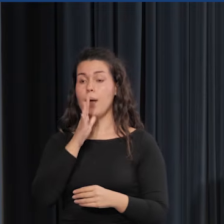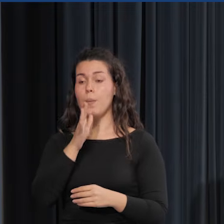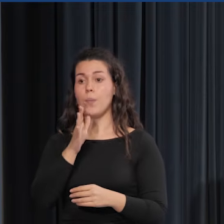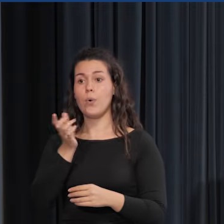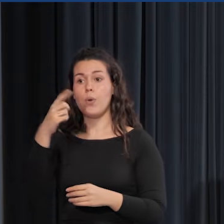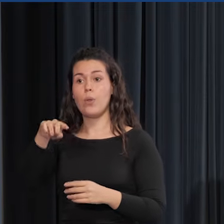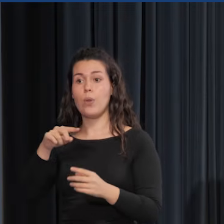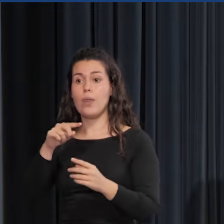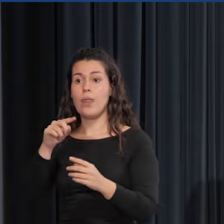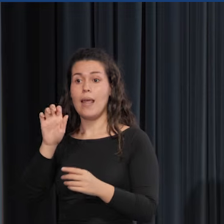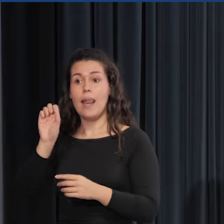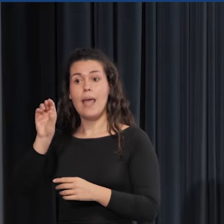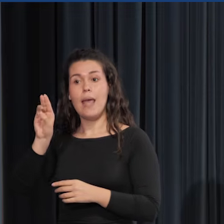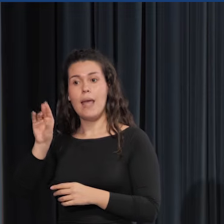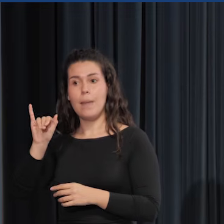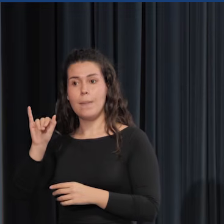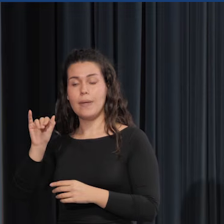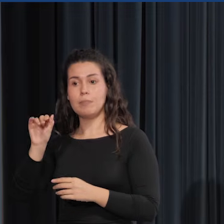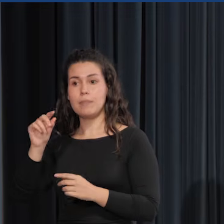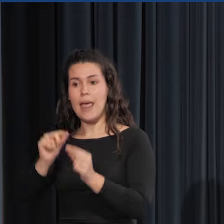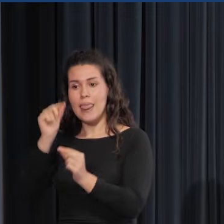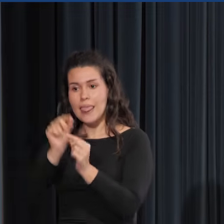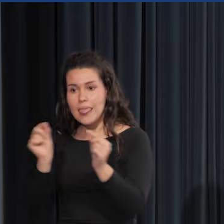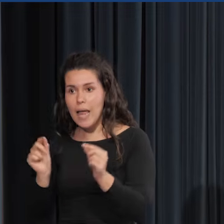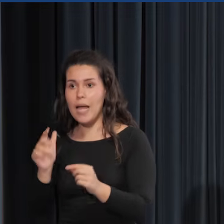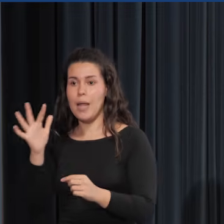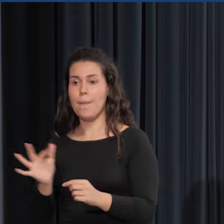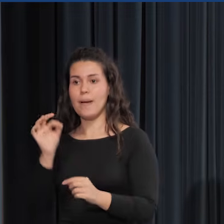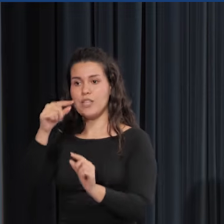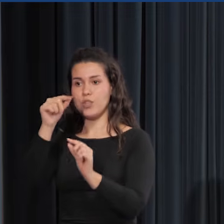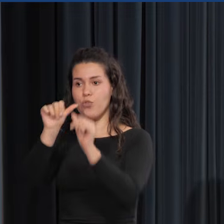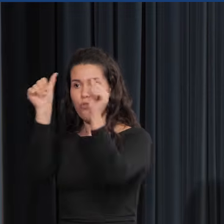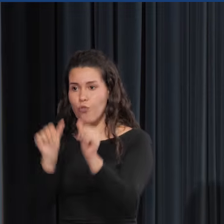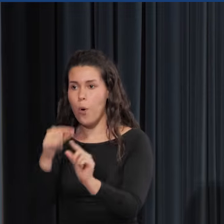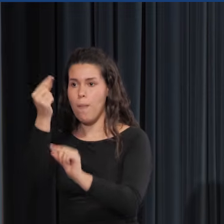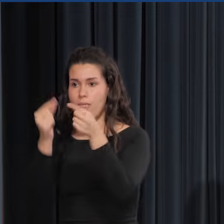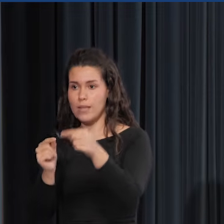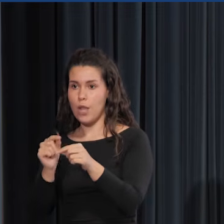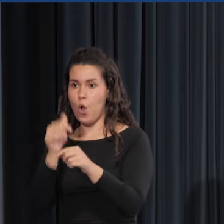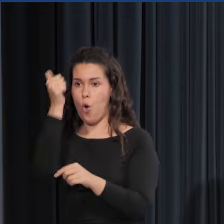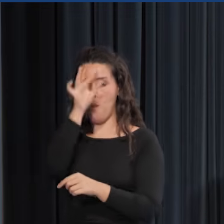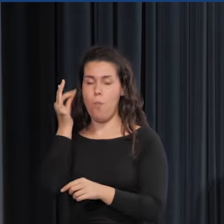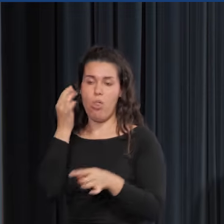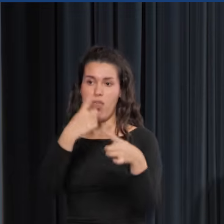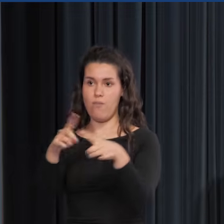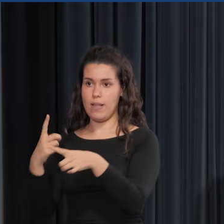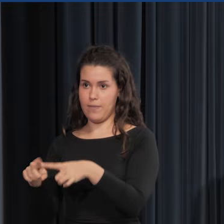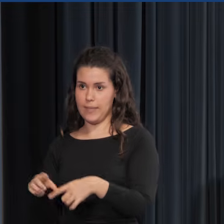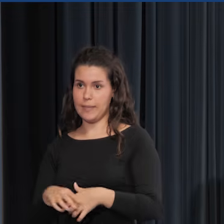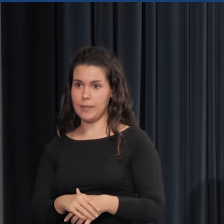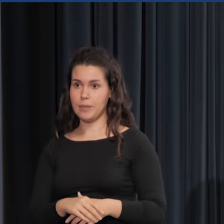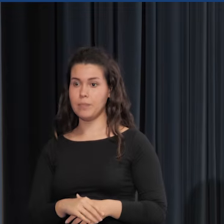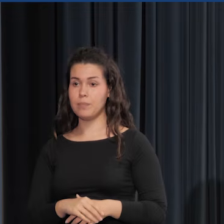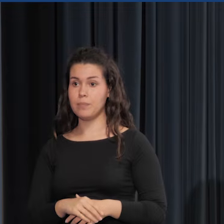el tallaje, sino la forma de diseño, que estábamos hablando, ¿no?, del diseño antes, porque se ha